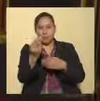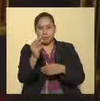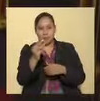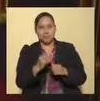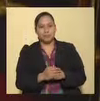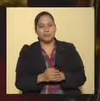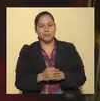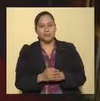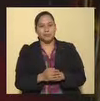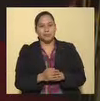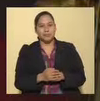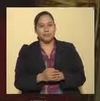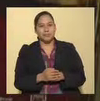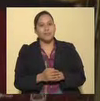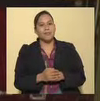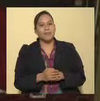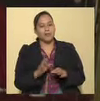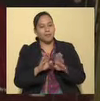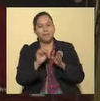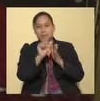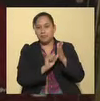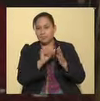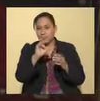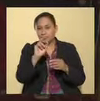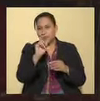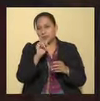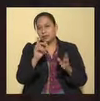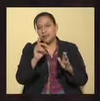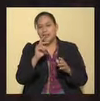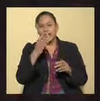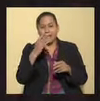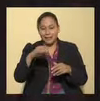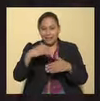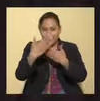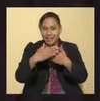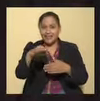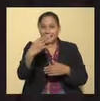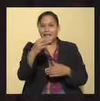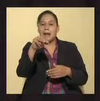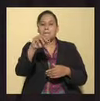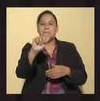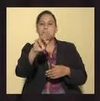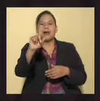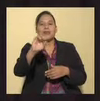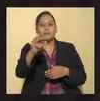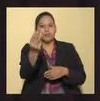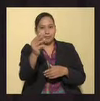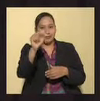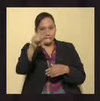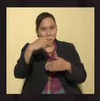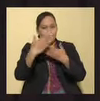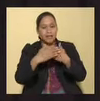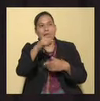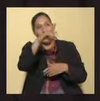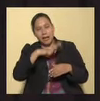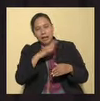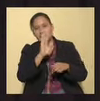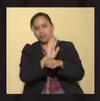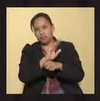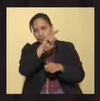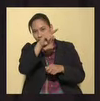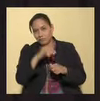mes. Pues es el mes 3, pero no tiene que ver, pero 14 de marzo del 14 tenemos